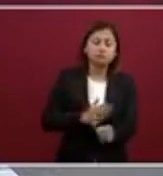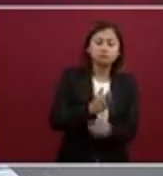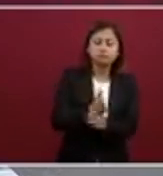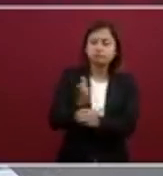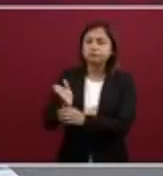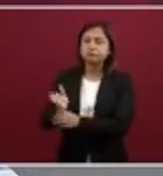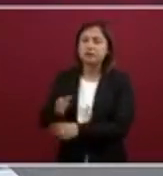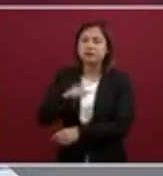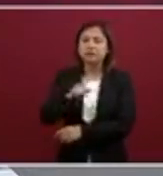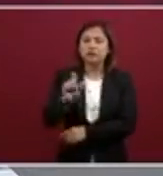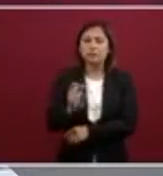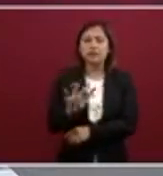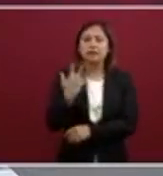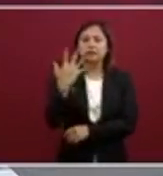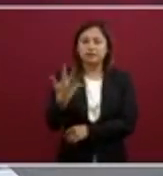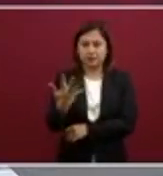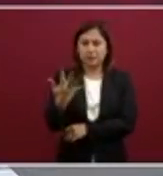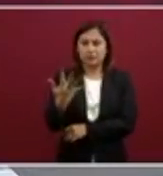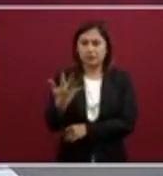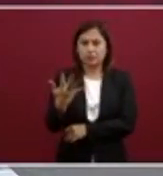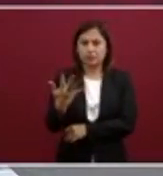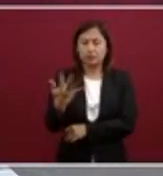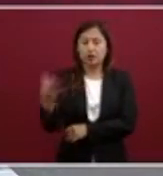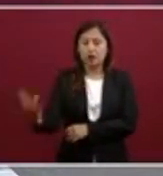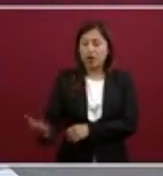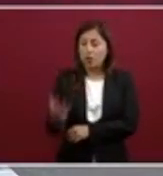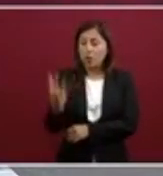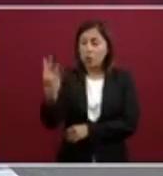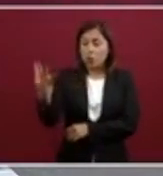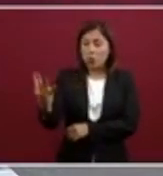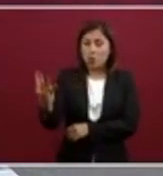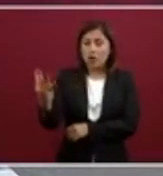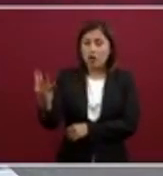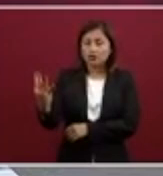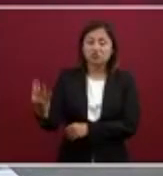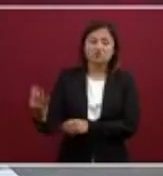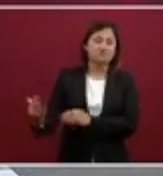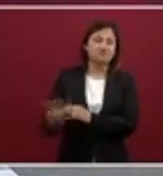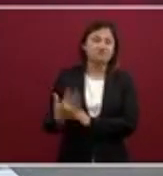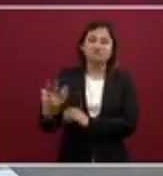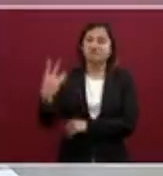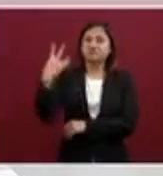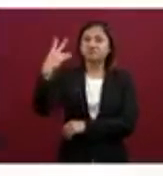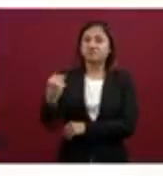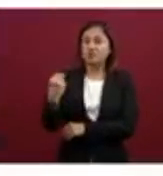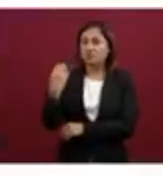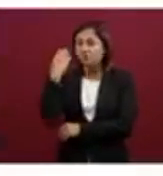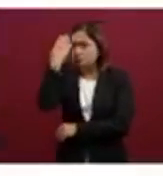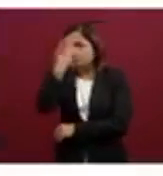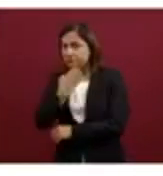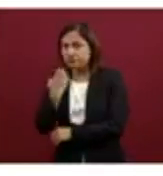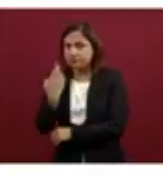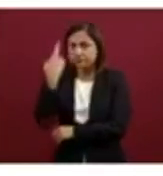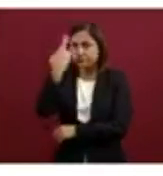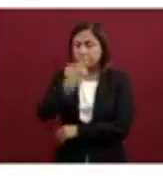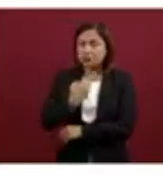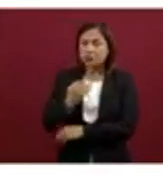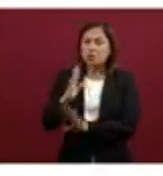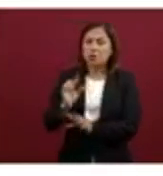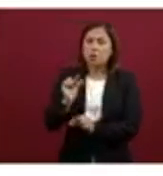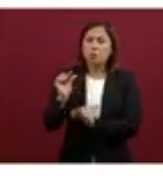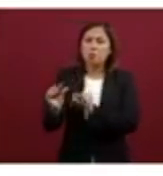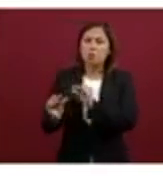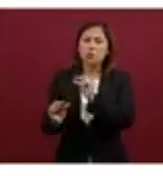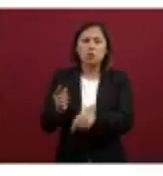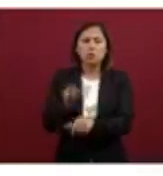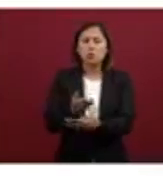ocasión solamente cuatro no nos permitieron realizar la verificación. Va mejorando esta situación.